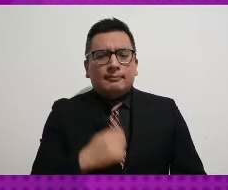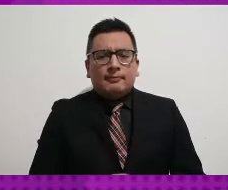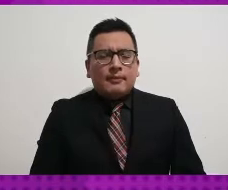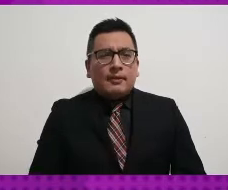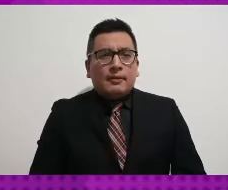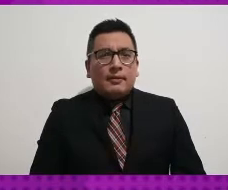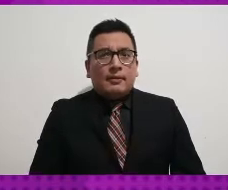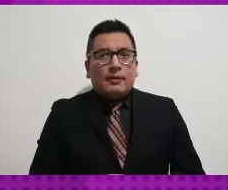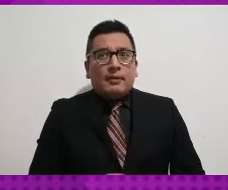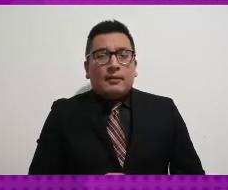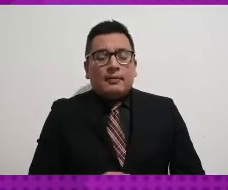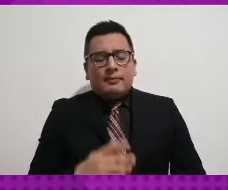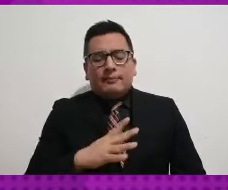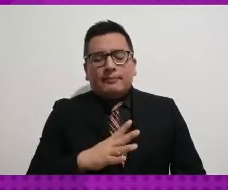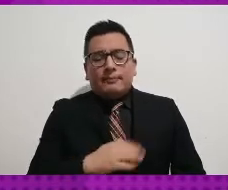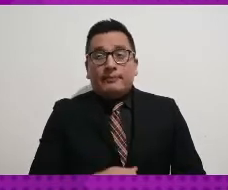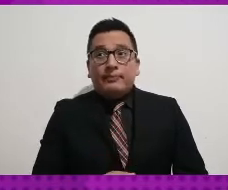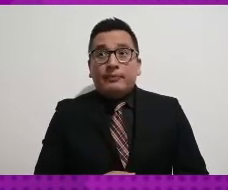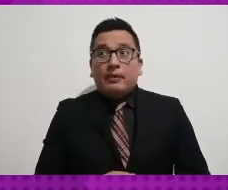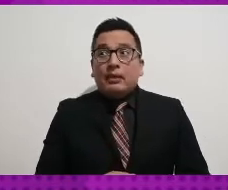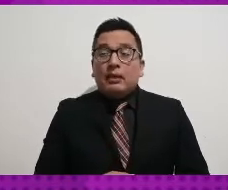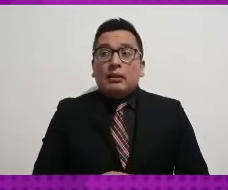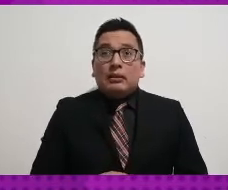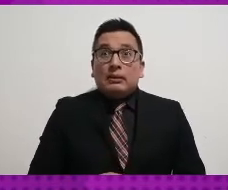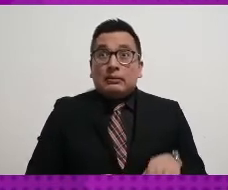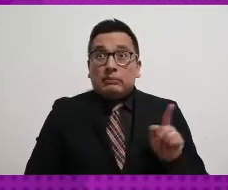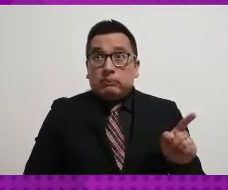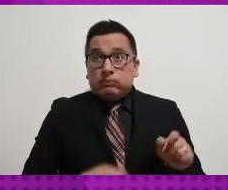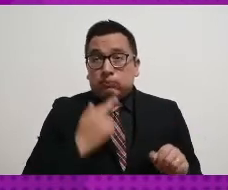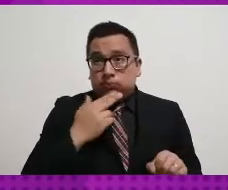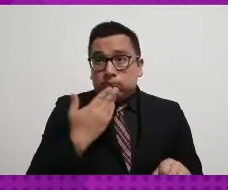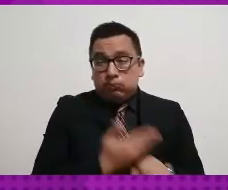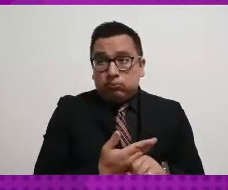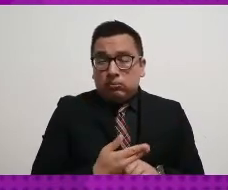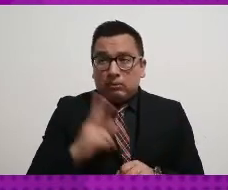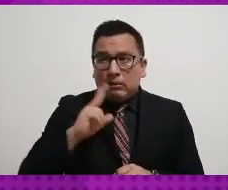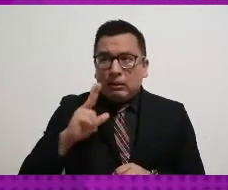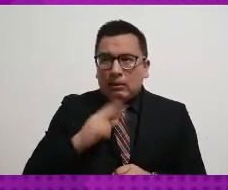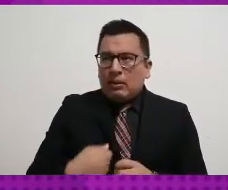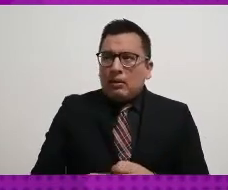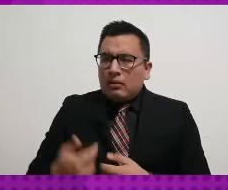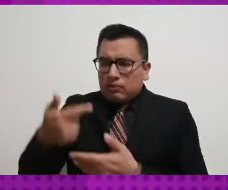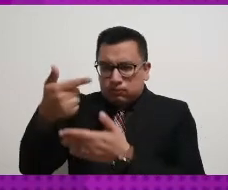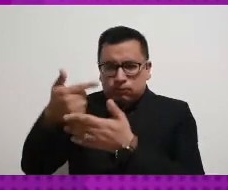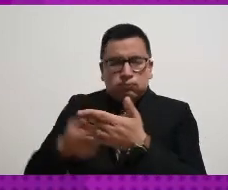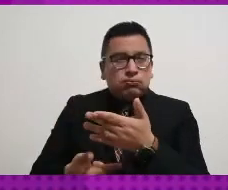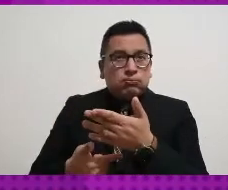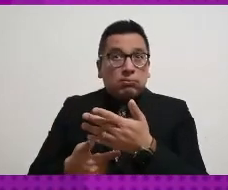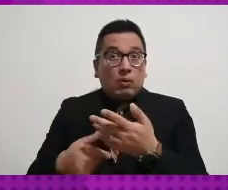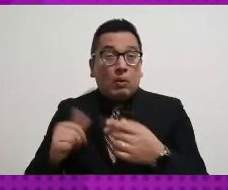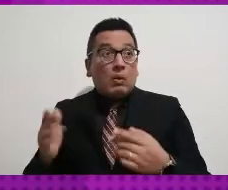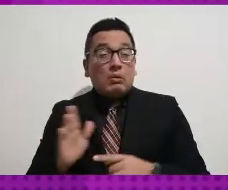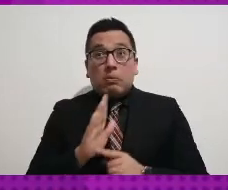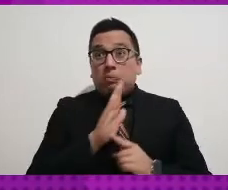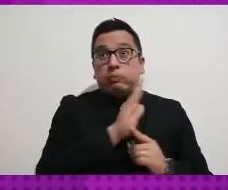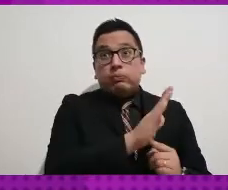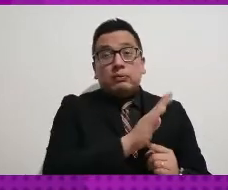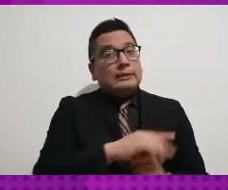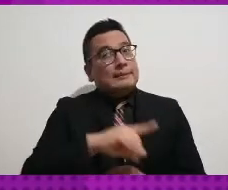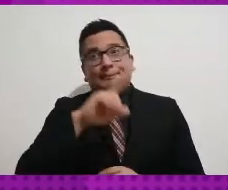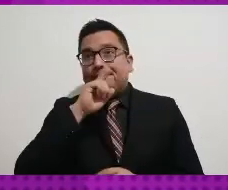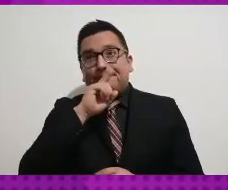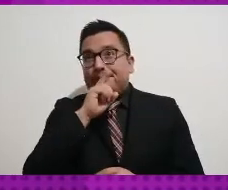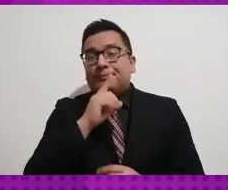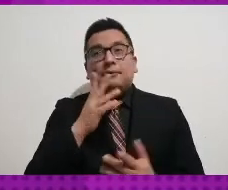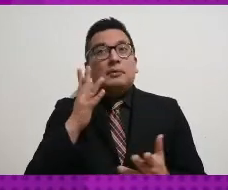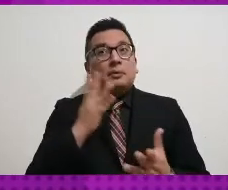datos personales recabados a través de padrones, sino que estos, como usted bien lo sabe, son específicos para jornadas electorales